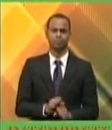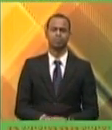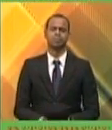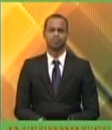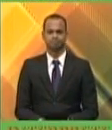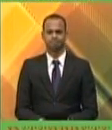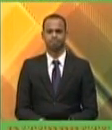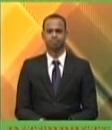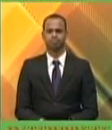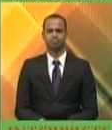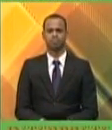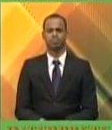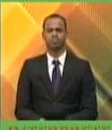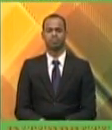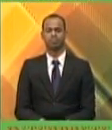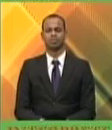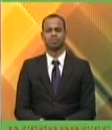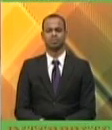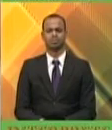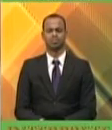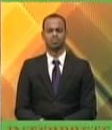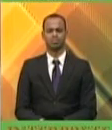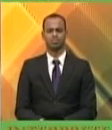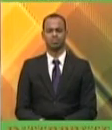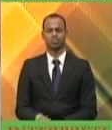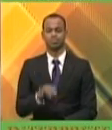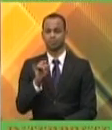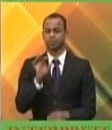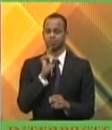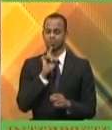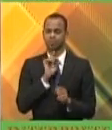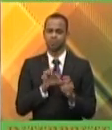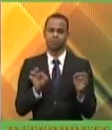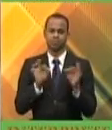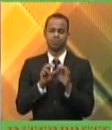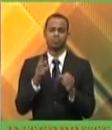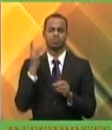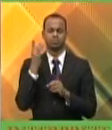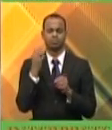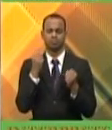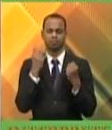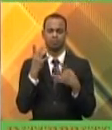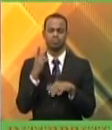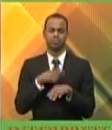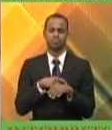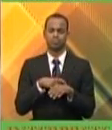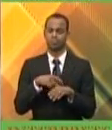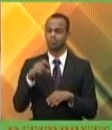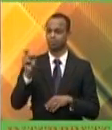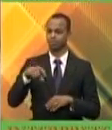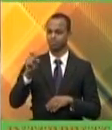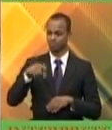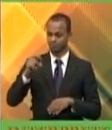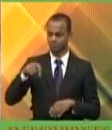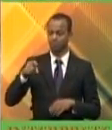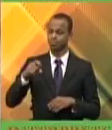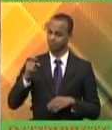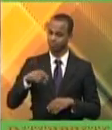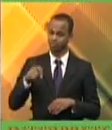es importante porque muchas veces es necesario